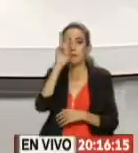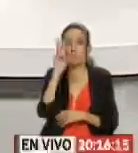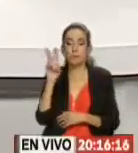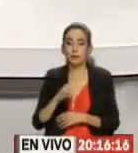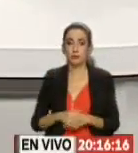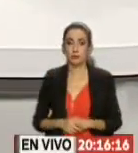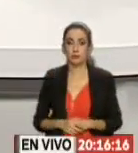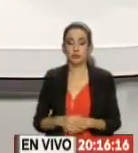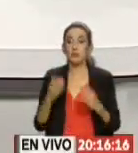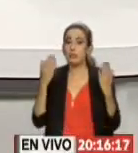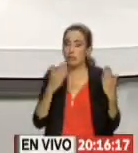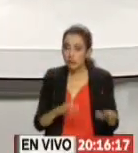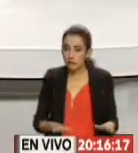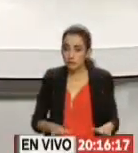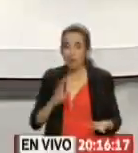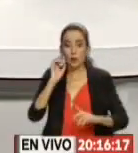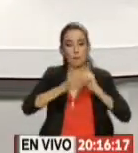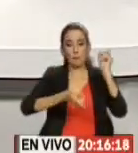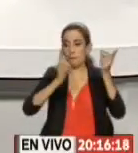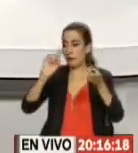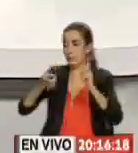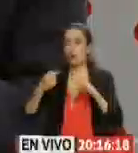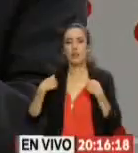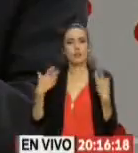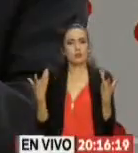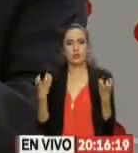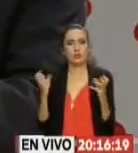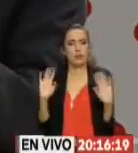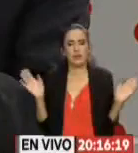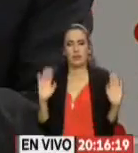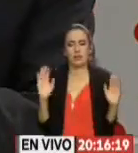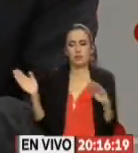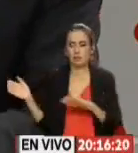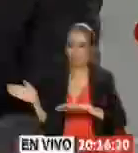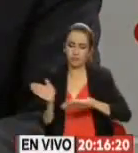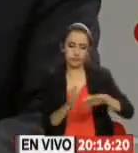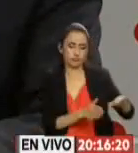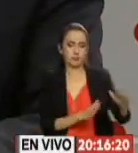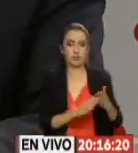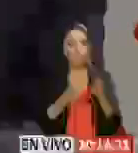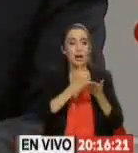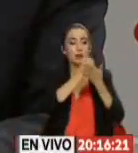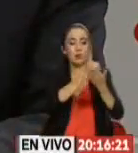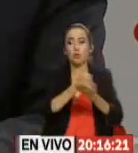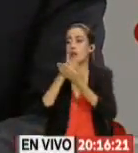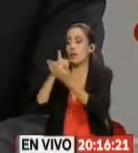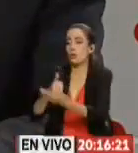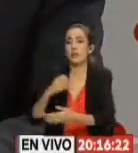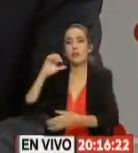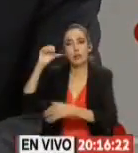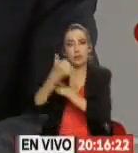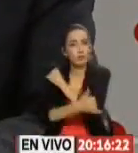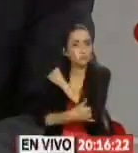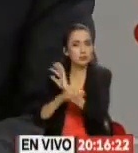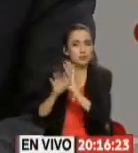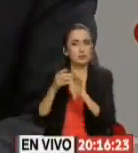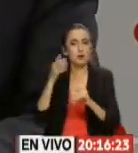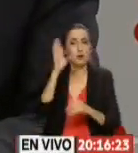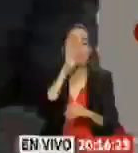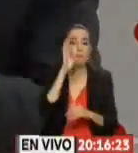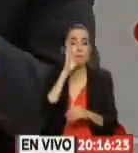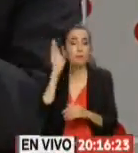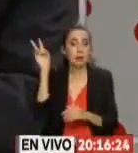Y el dictador Maduro no permite que esa ayuda ingrese. Y no solamente eso, ha atacado